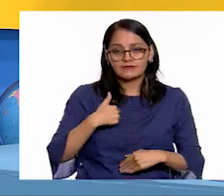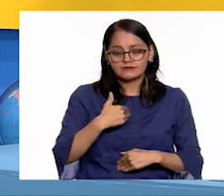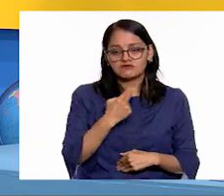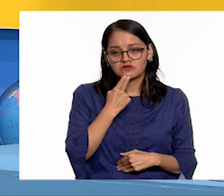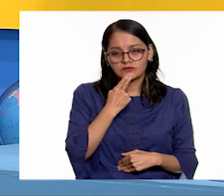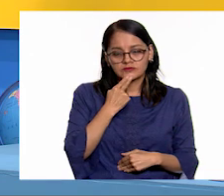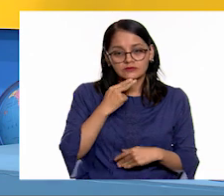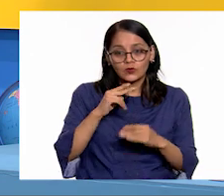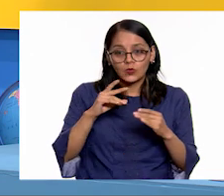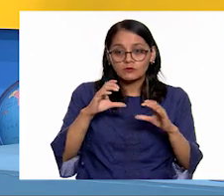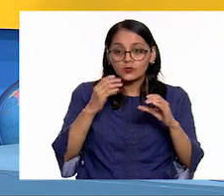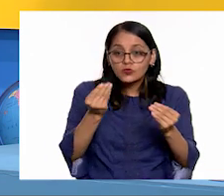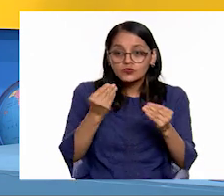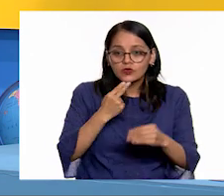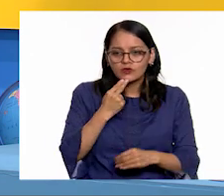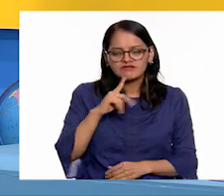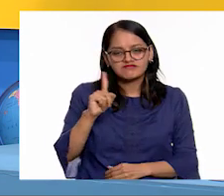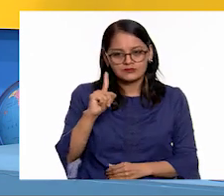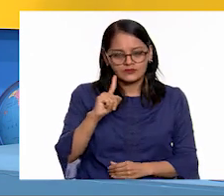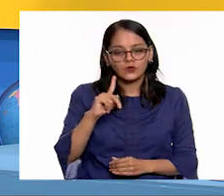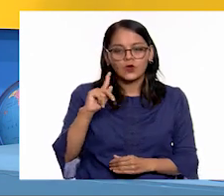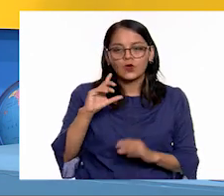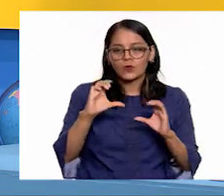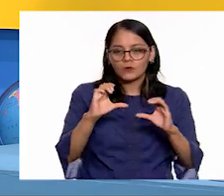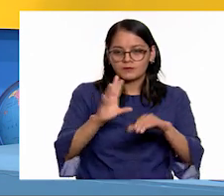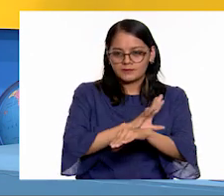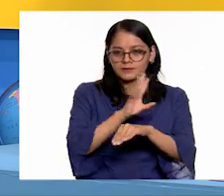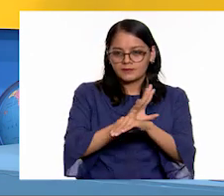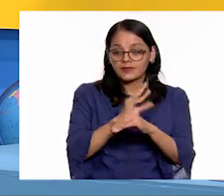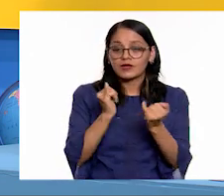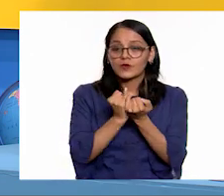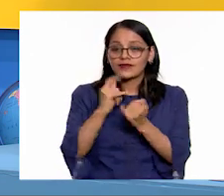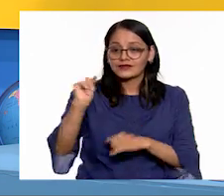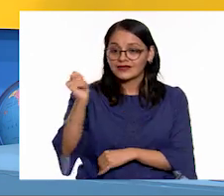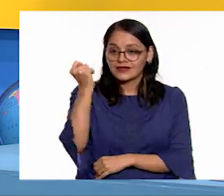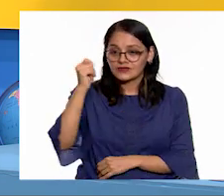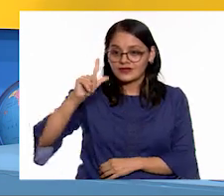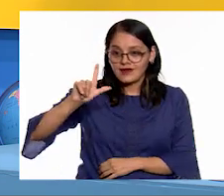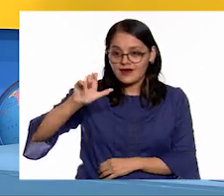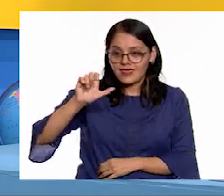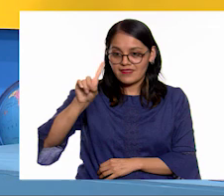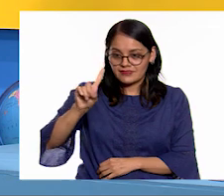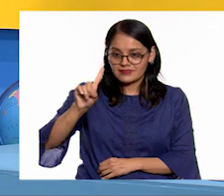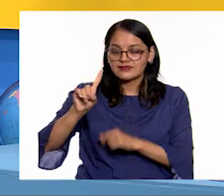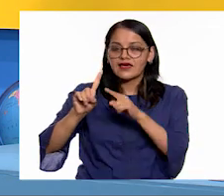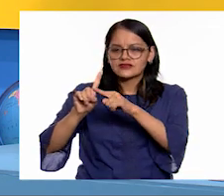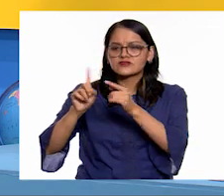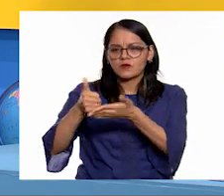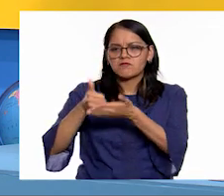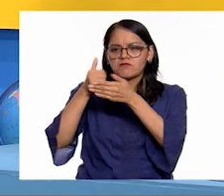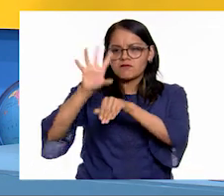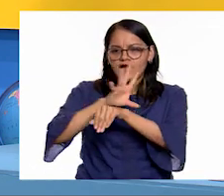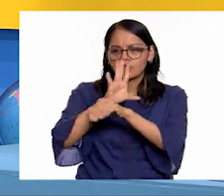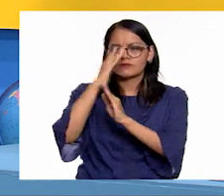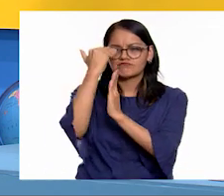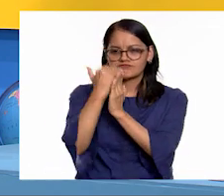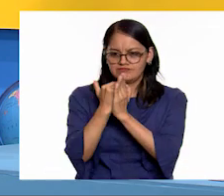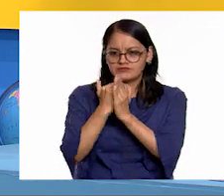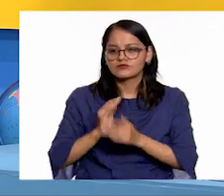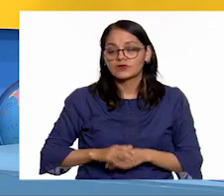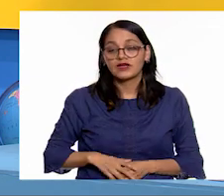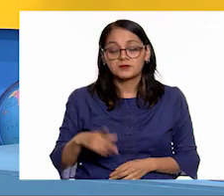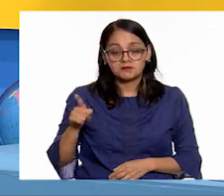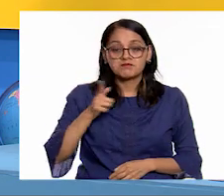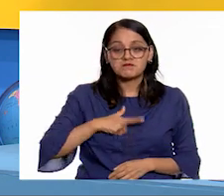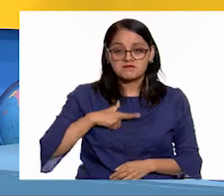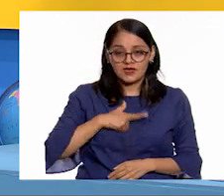cuidar la energía eléctrica. Lo bueno es que la tecnología LED hace que la energía que se consume sea menor. Me